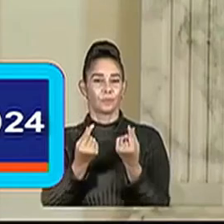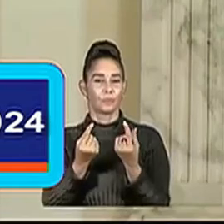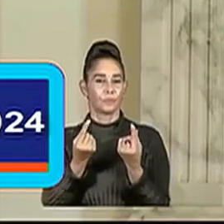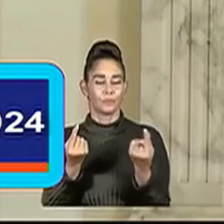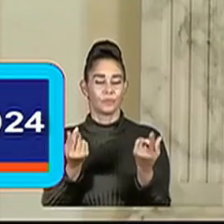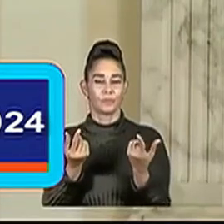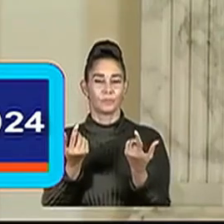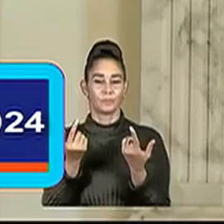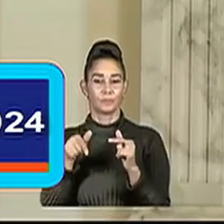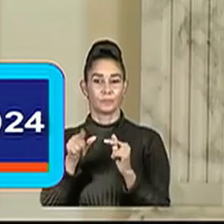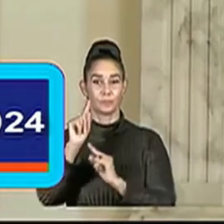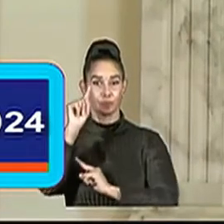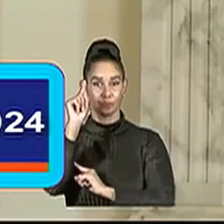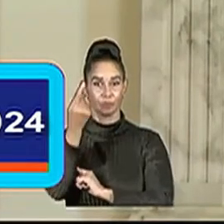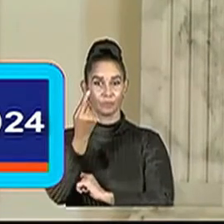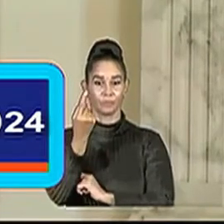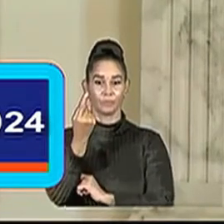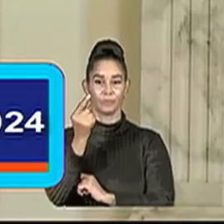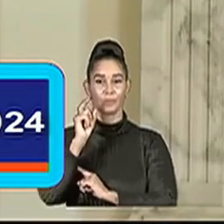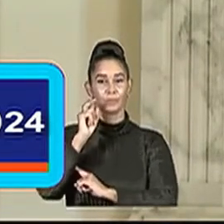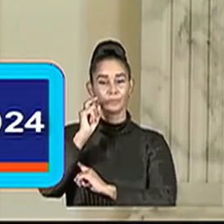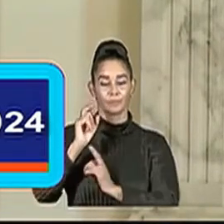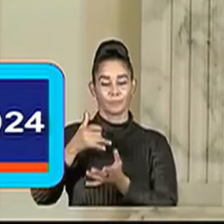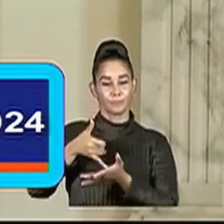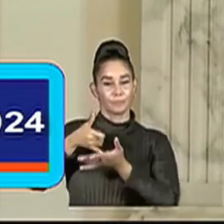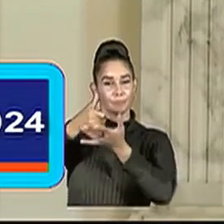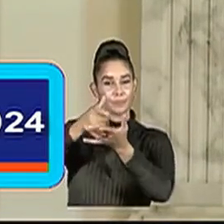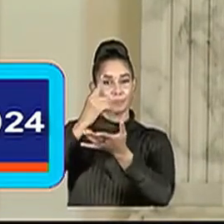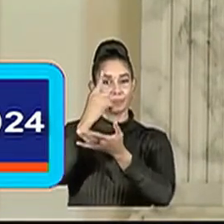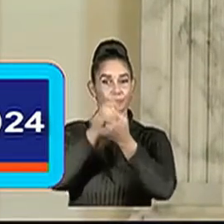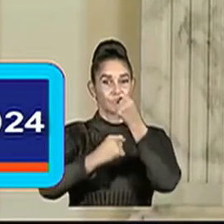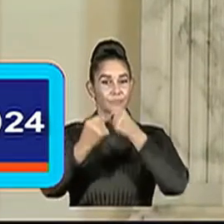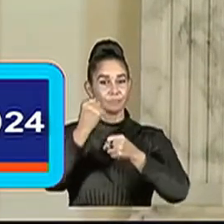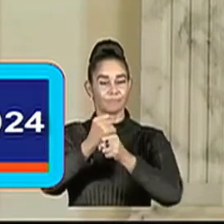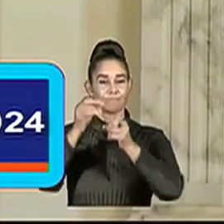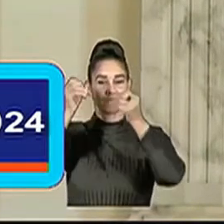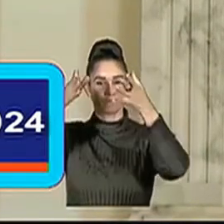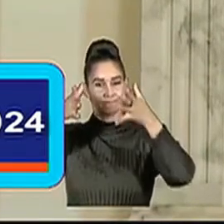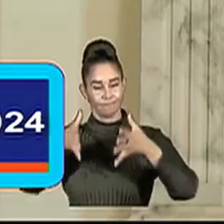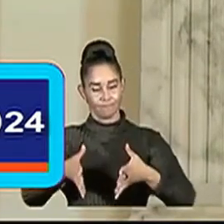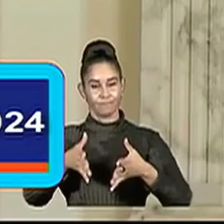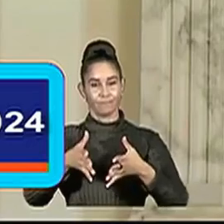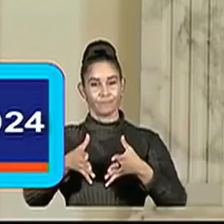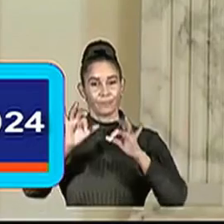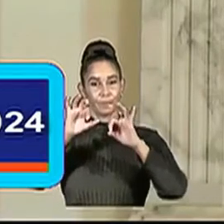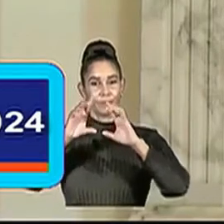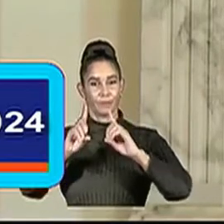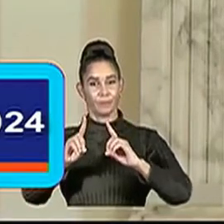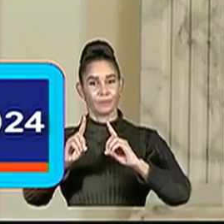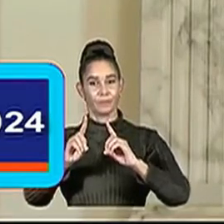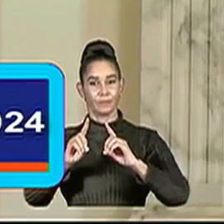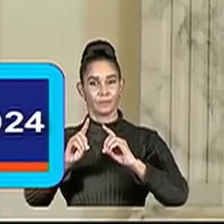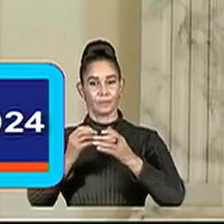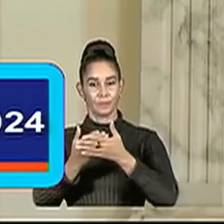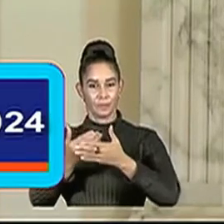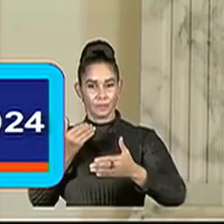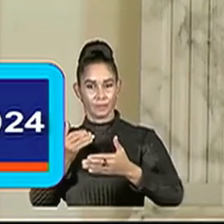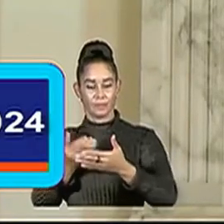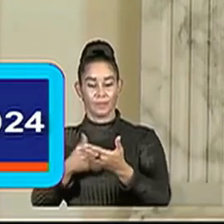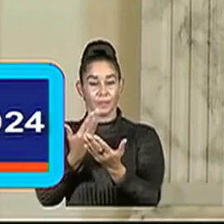país una premiación anual para los profesores de la educación